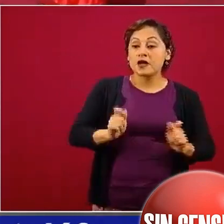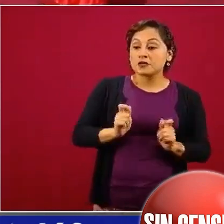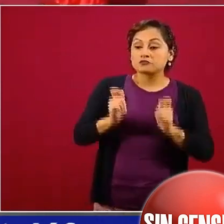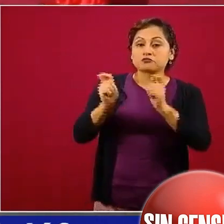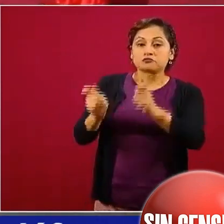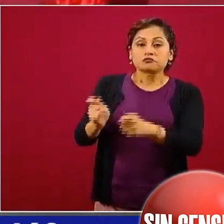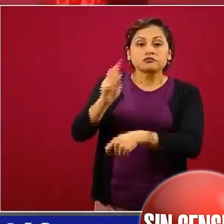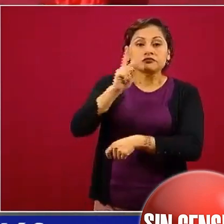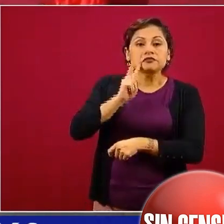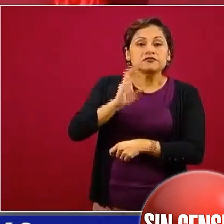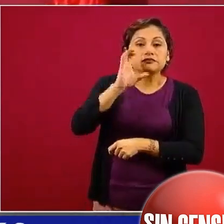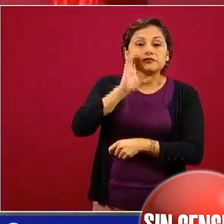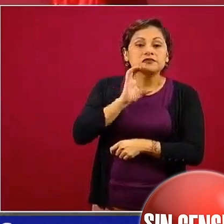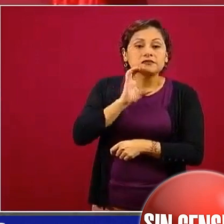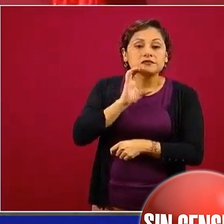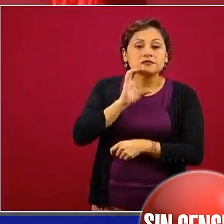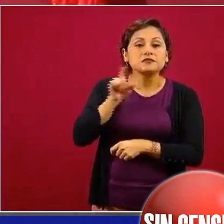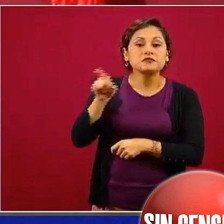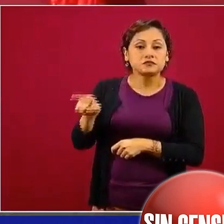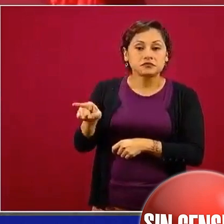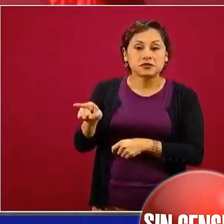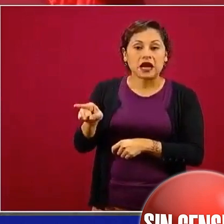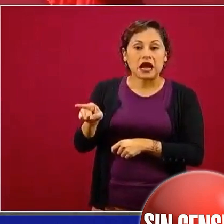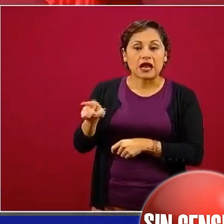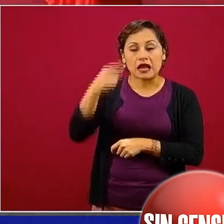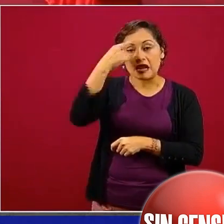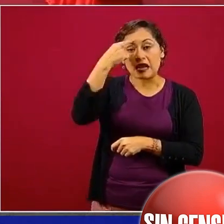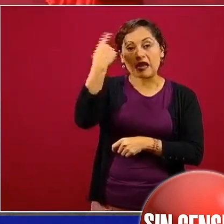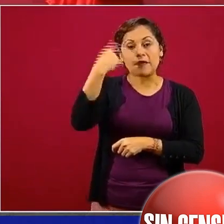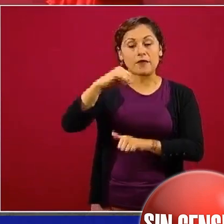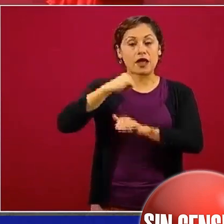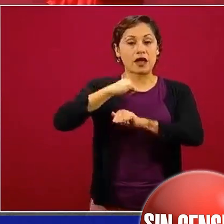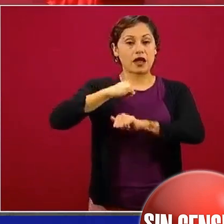Carranza como ministro de Guerra.